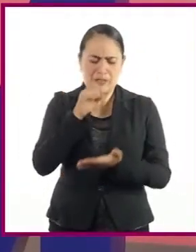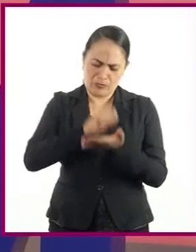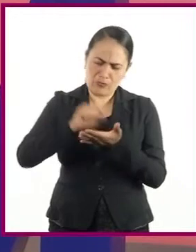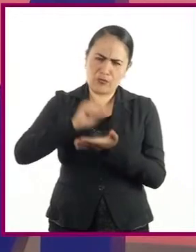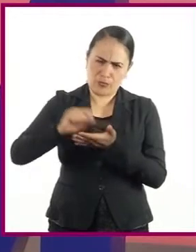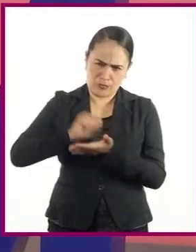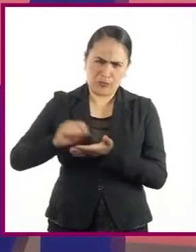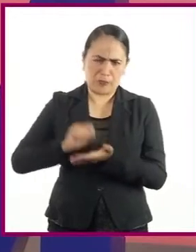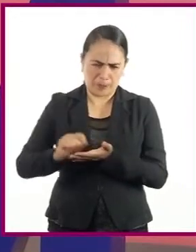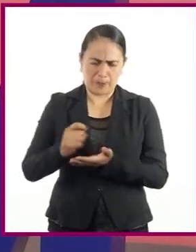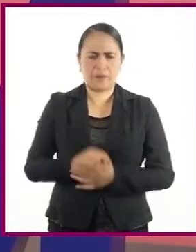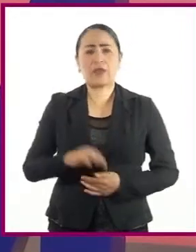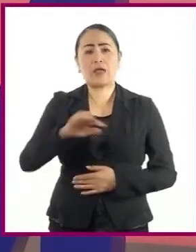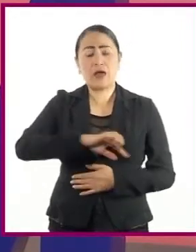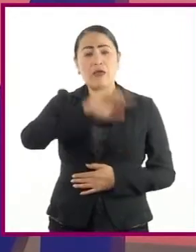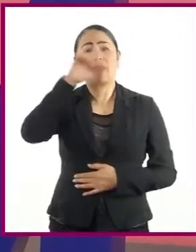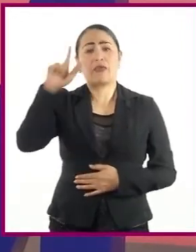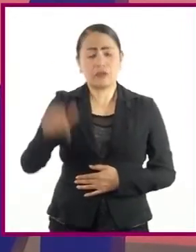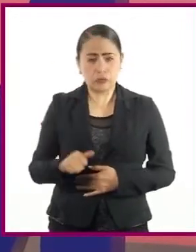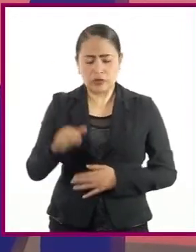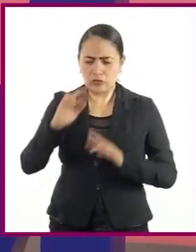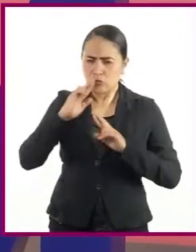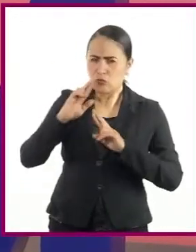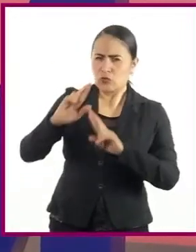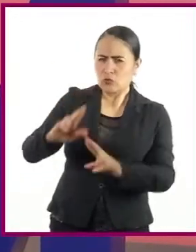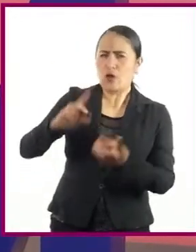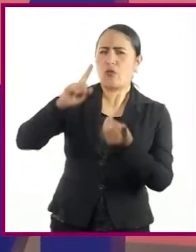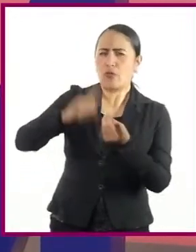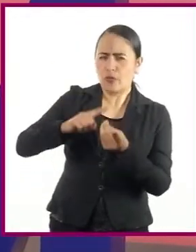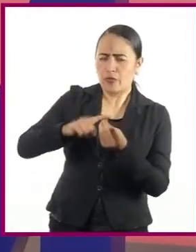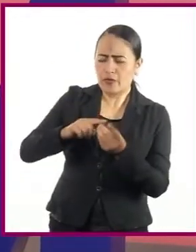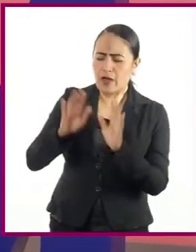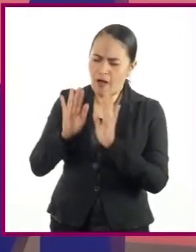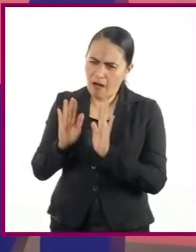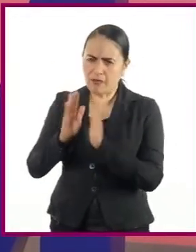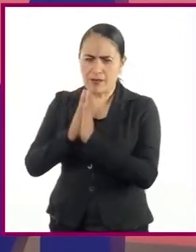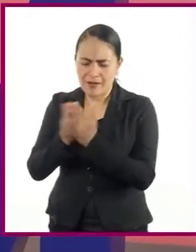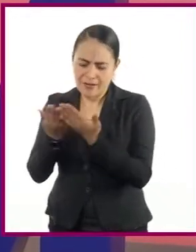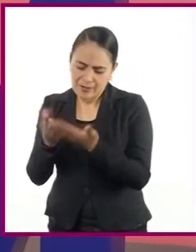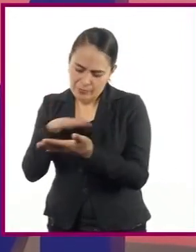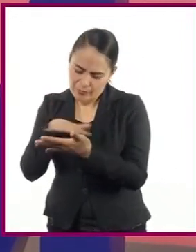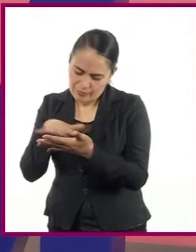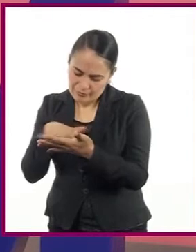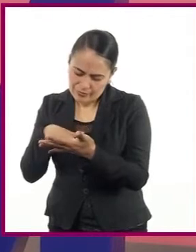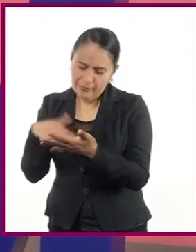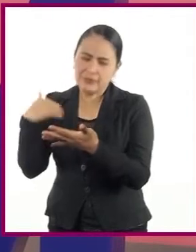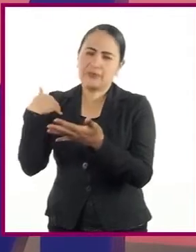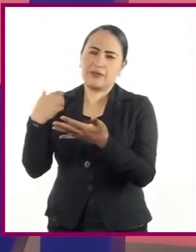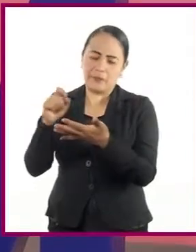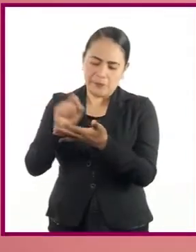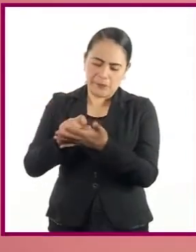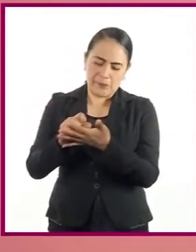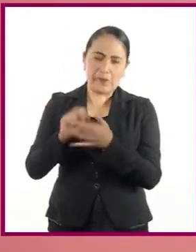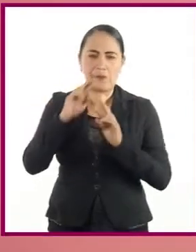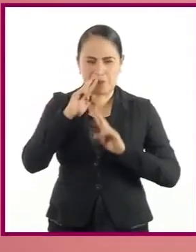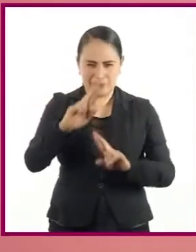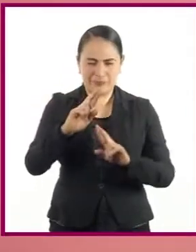los planteamientos, pues muchas de estas las podrán resolver al momento de consultar su libro de texto y revisar sus